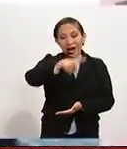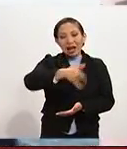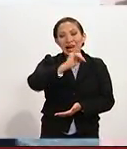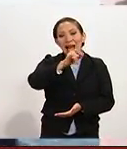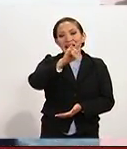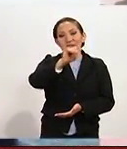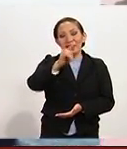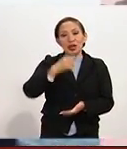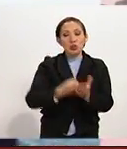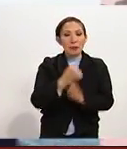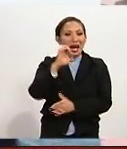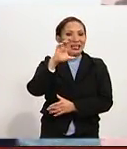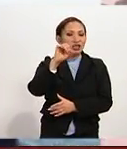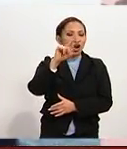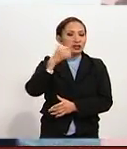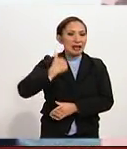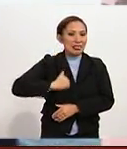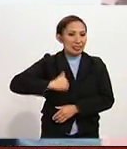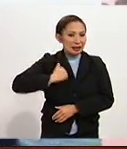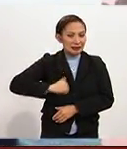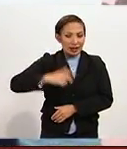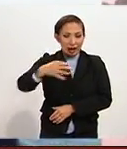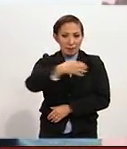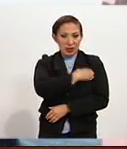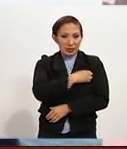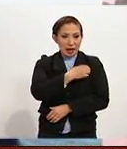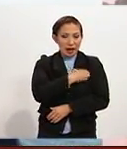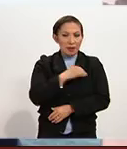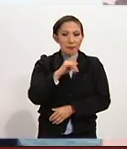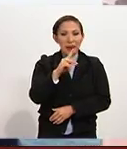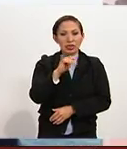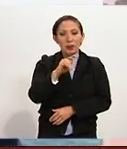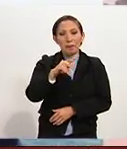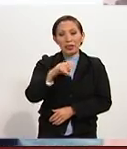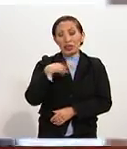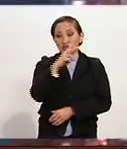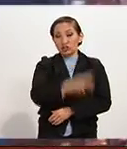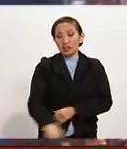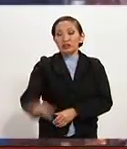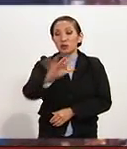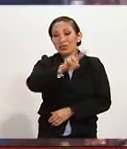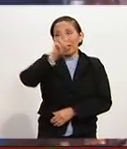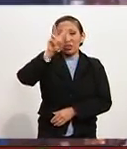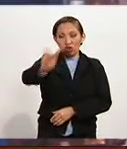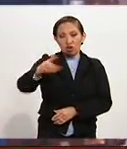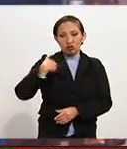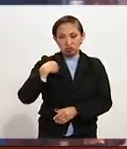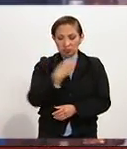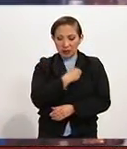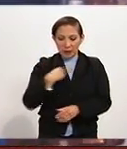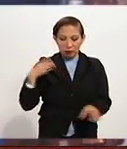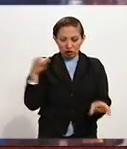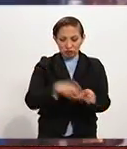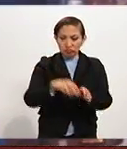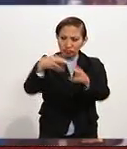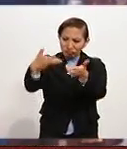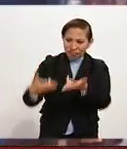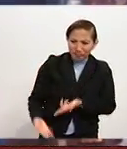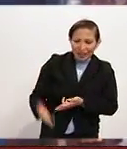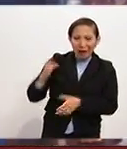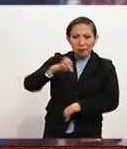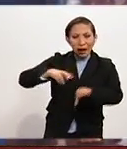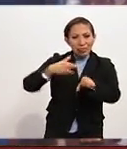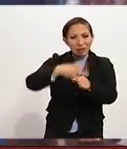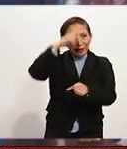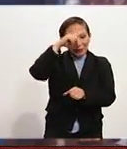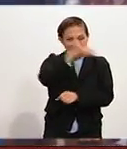la provincia de Nueva Escocia, Canadá. El capitán Pedro Mata Cervantes y sus 252 tripulantes fueron recibidos por el